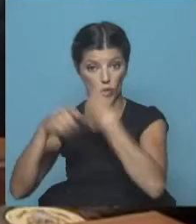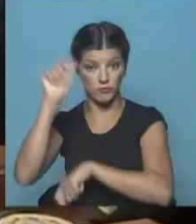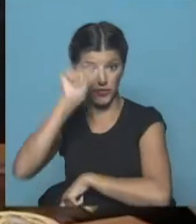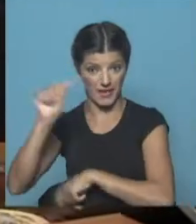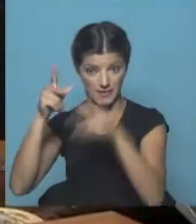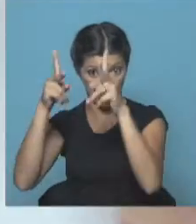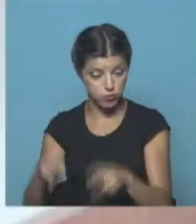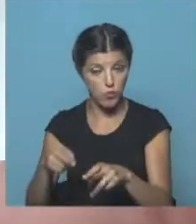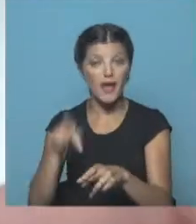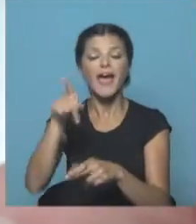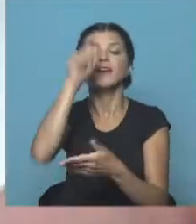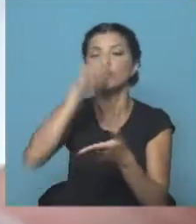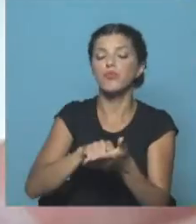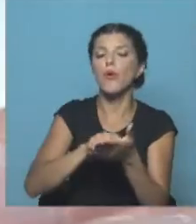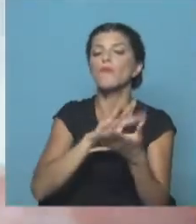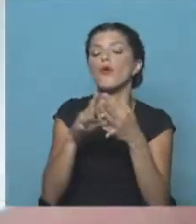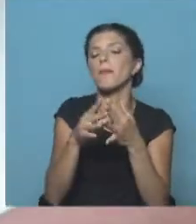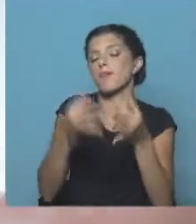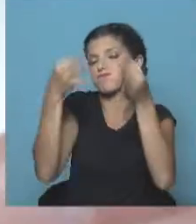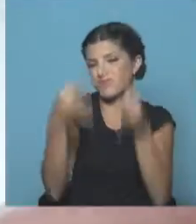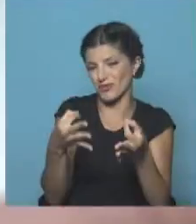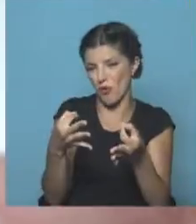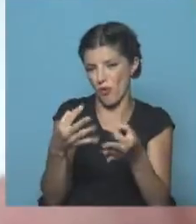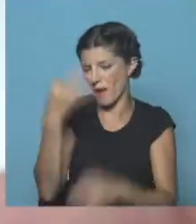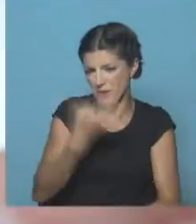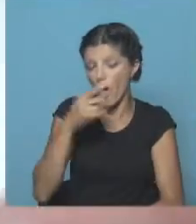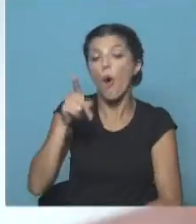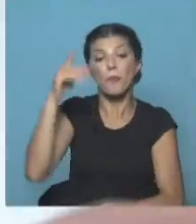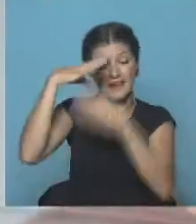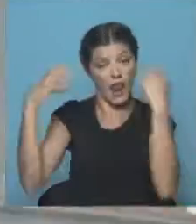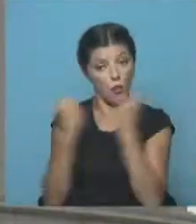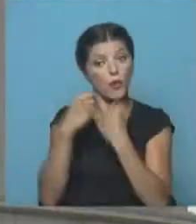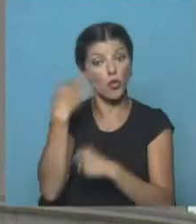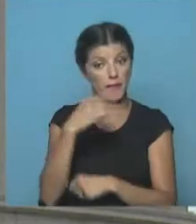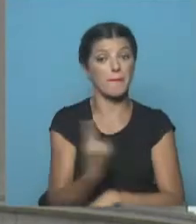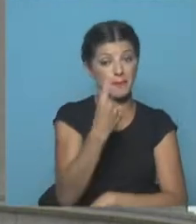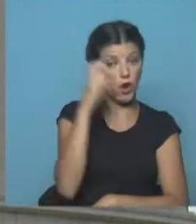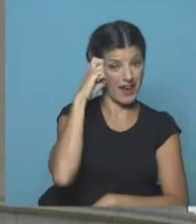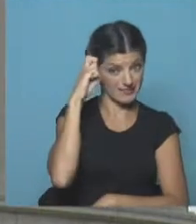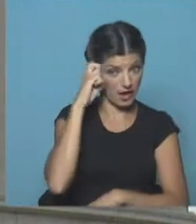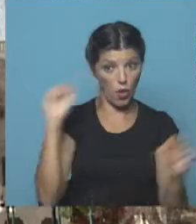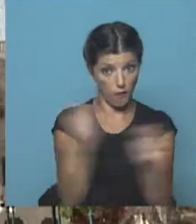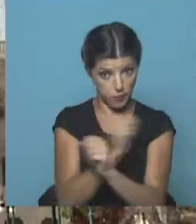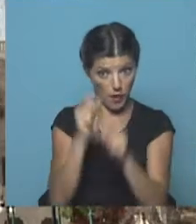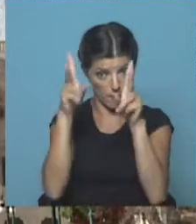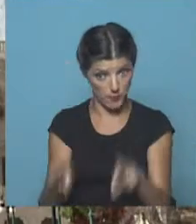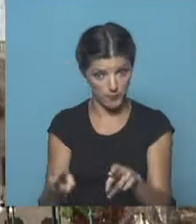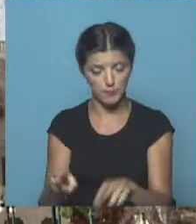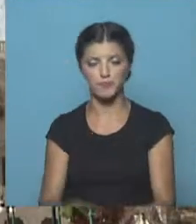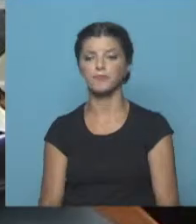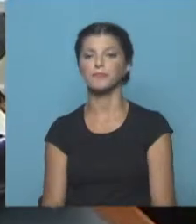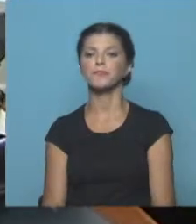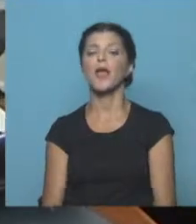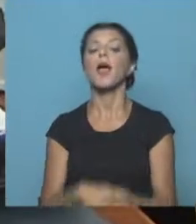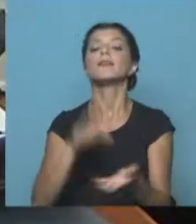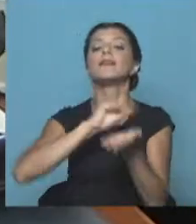es básicamente una formalidad, ya que el acuerdo aún debe ser ratificado por el Senado estadounidense. La Cámara Alta es dominada